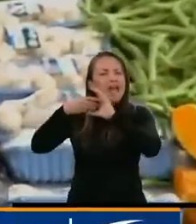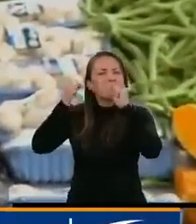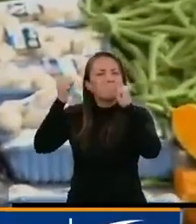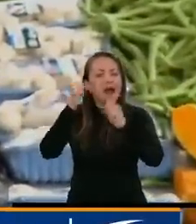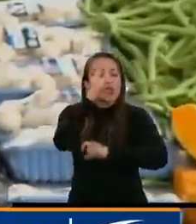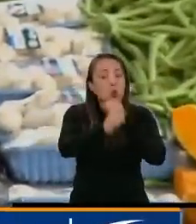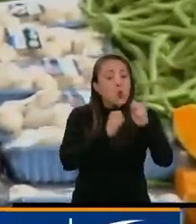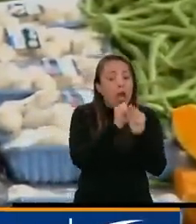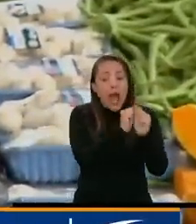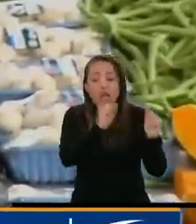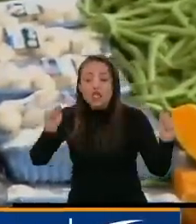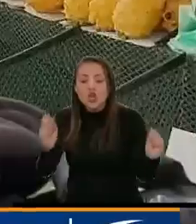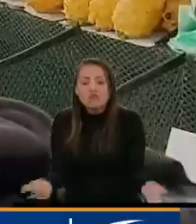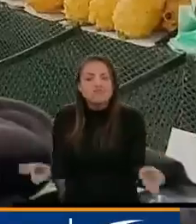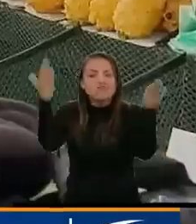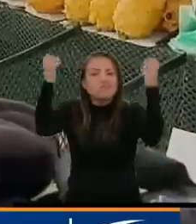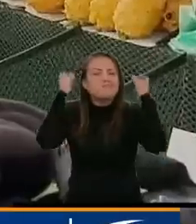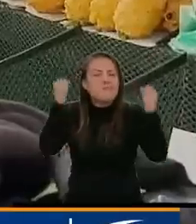un año.